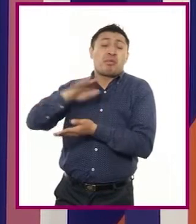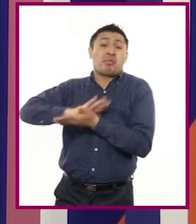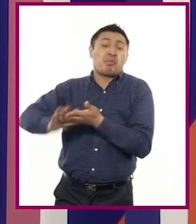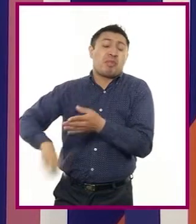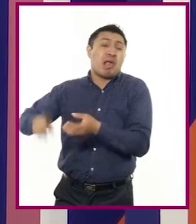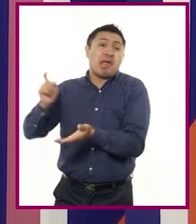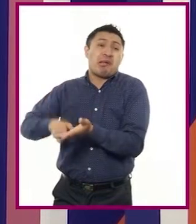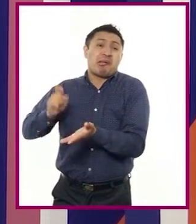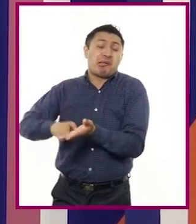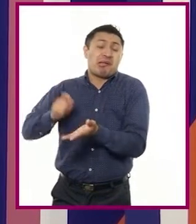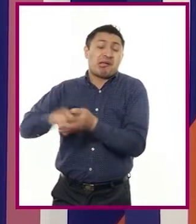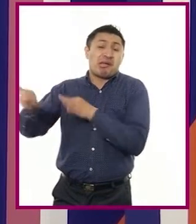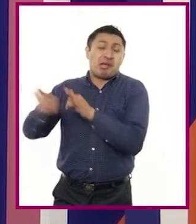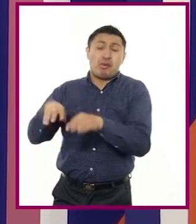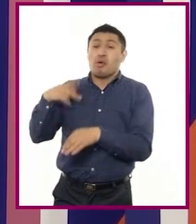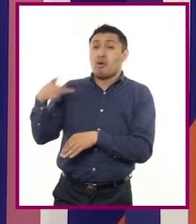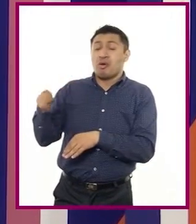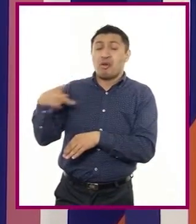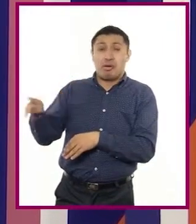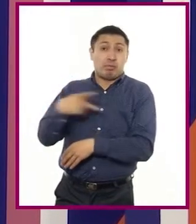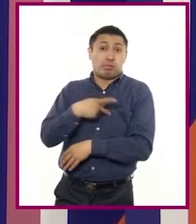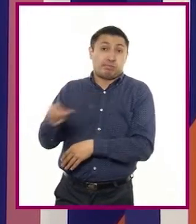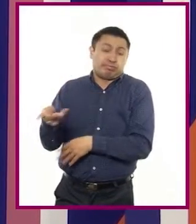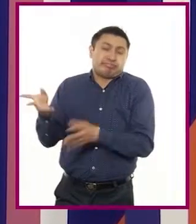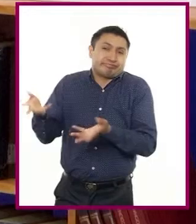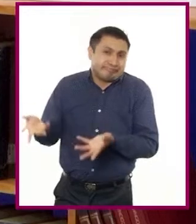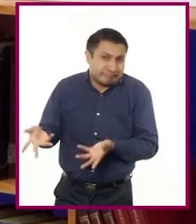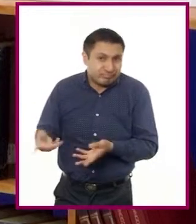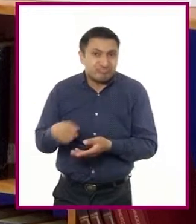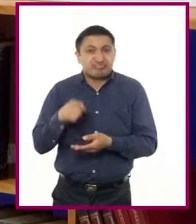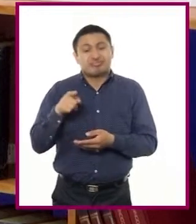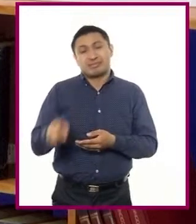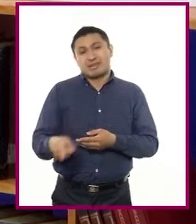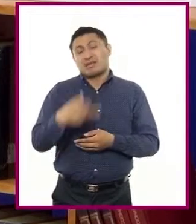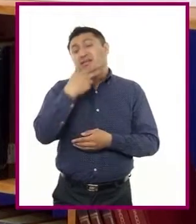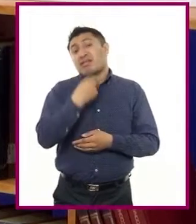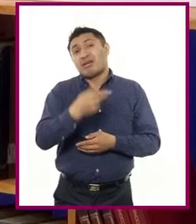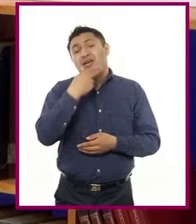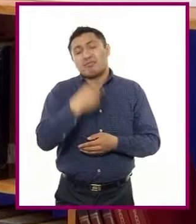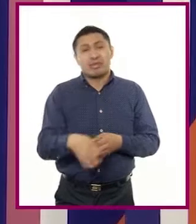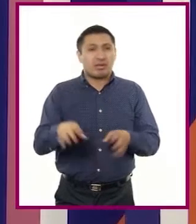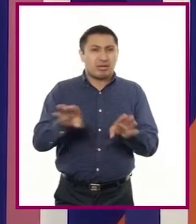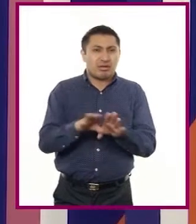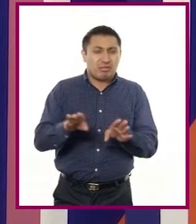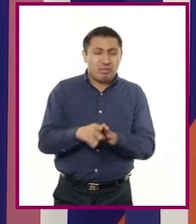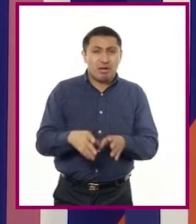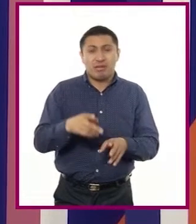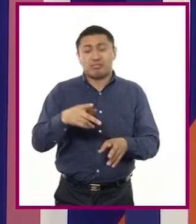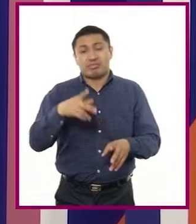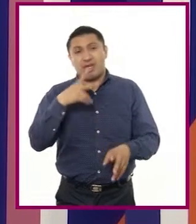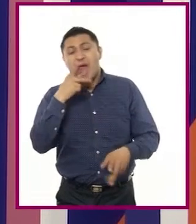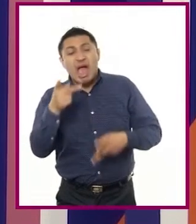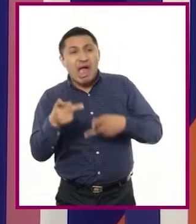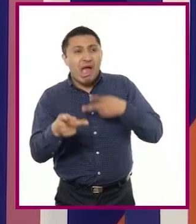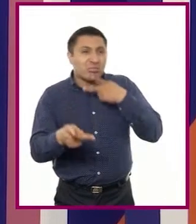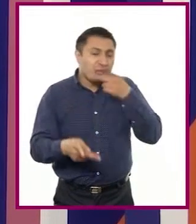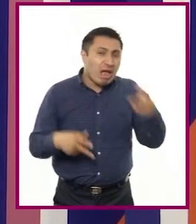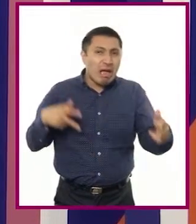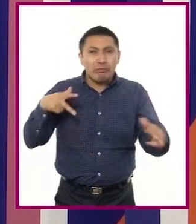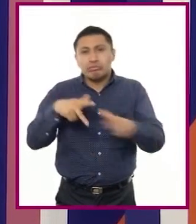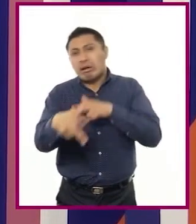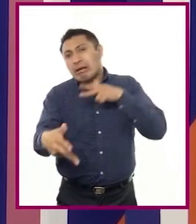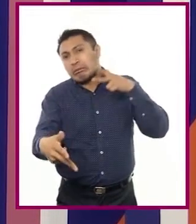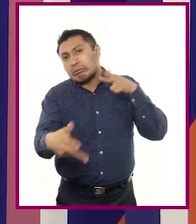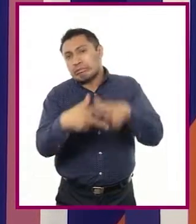debido precisamente a su pobreza. El hombre titubeaba, repetía palabras, cortaba las frases, tuvo que